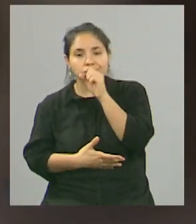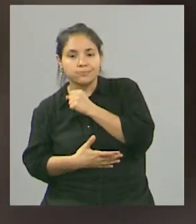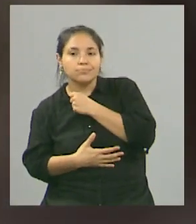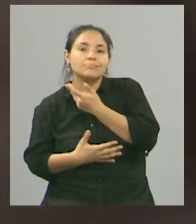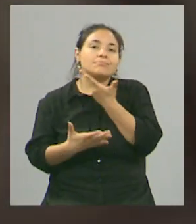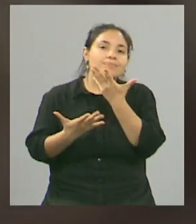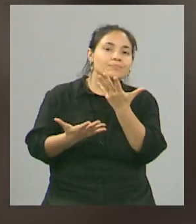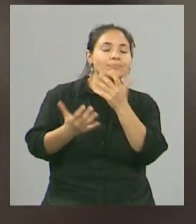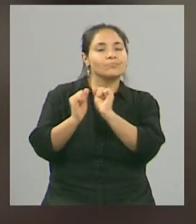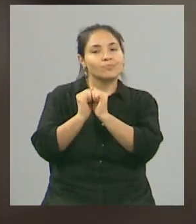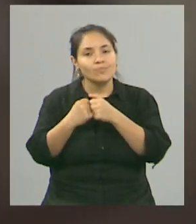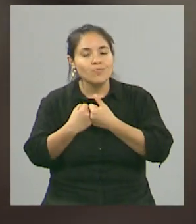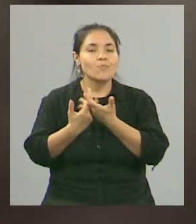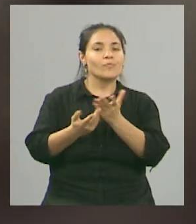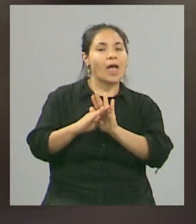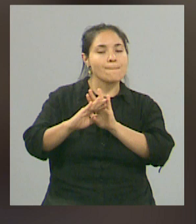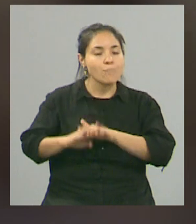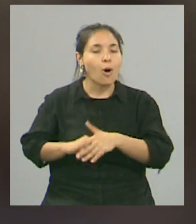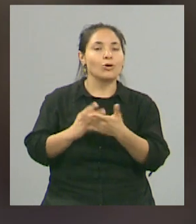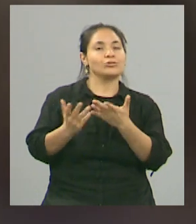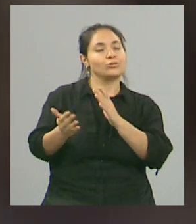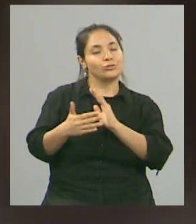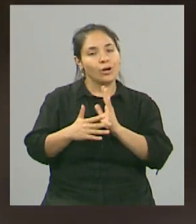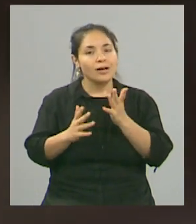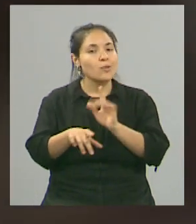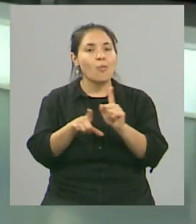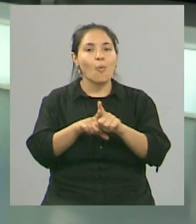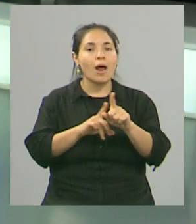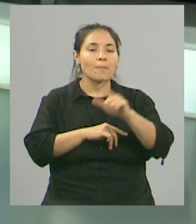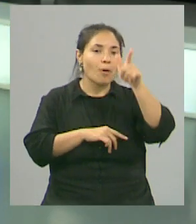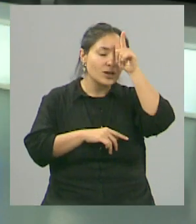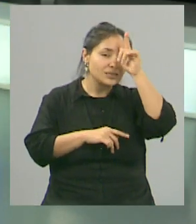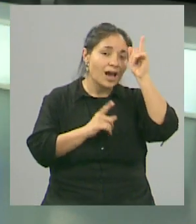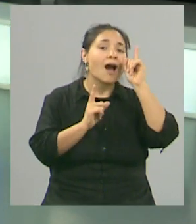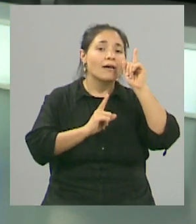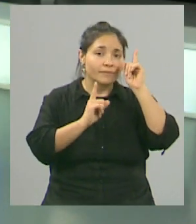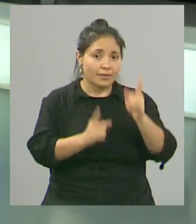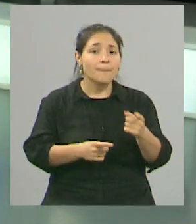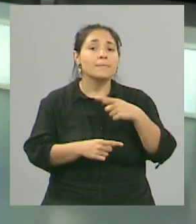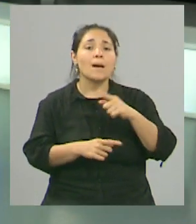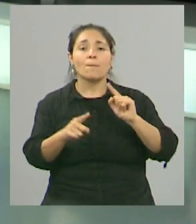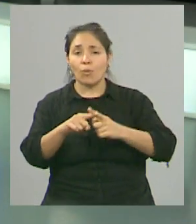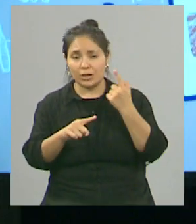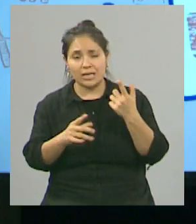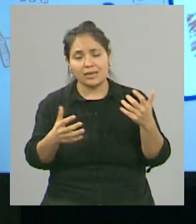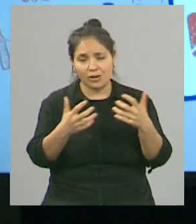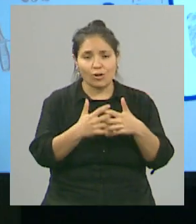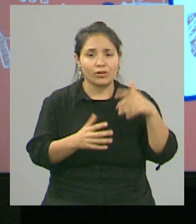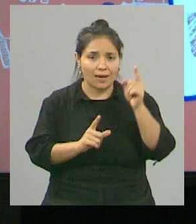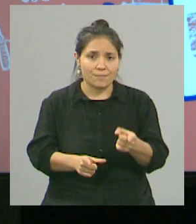de encubrimientos que era de la institución policial, y a veces también había encubrimientos políticos. Entonces, bueno,